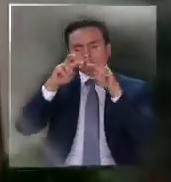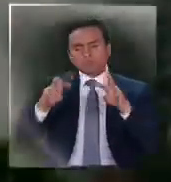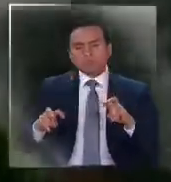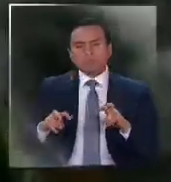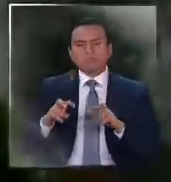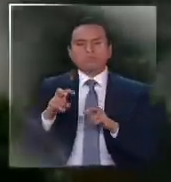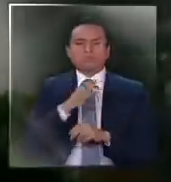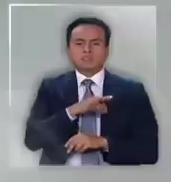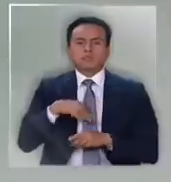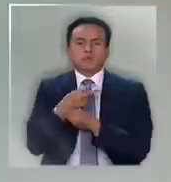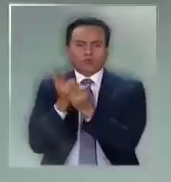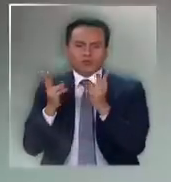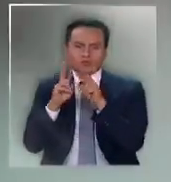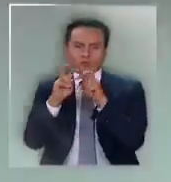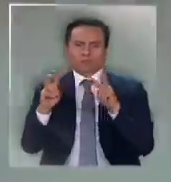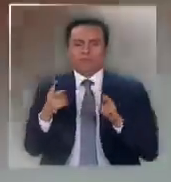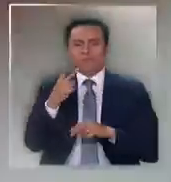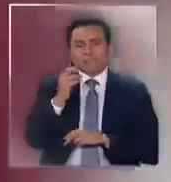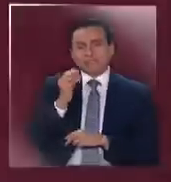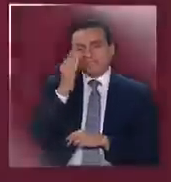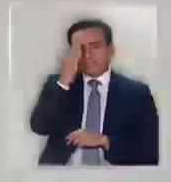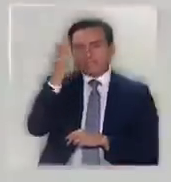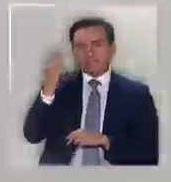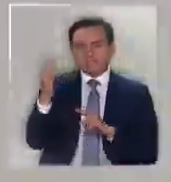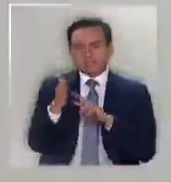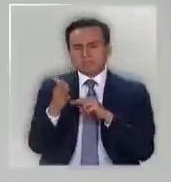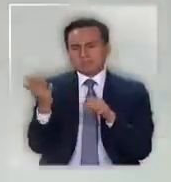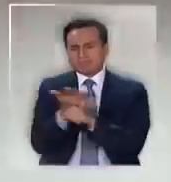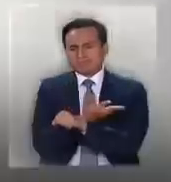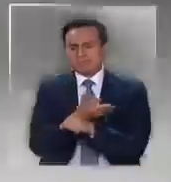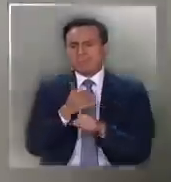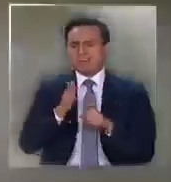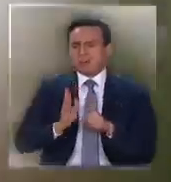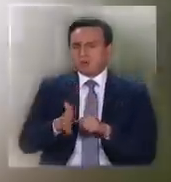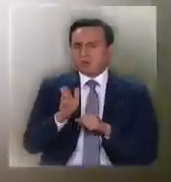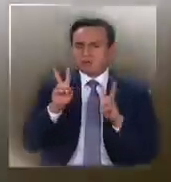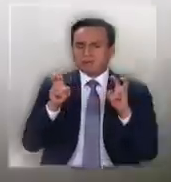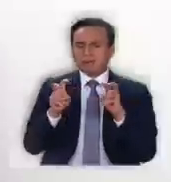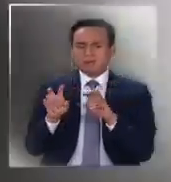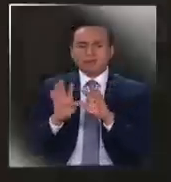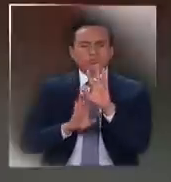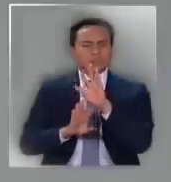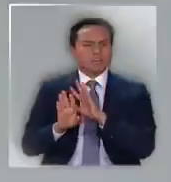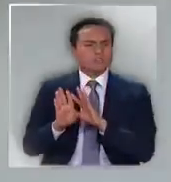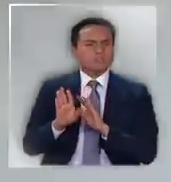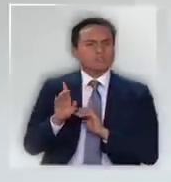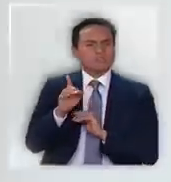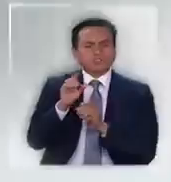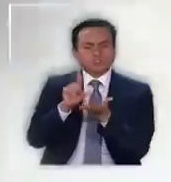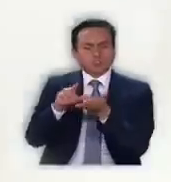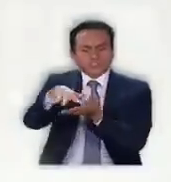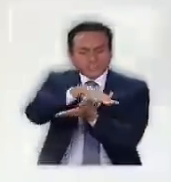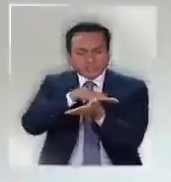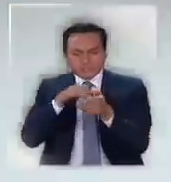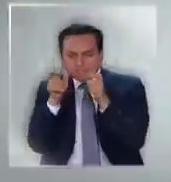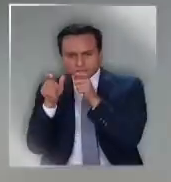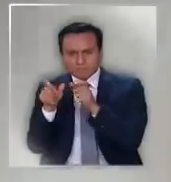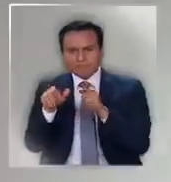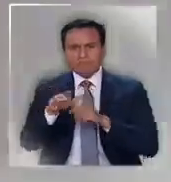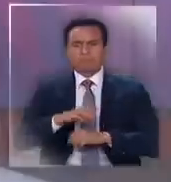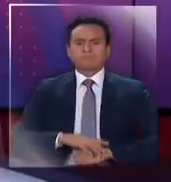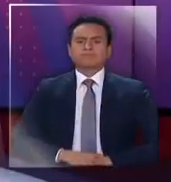adelante el Ministerio Público, que a 20 días de la catástrofe aún mantiene con custodia la zona cero.